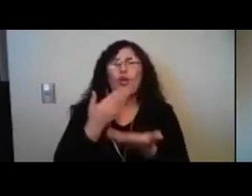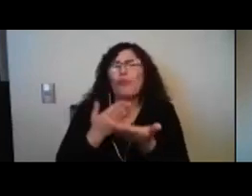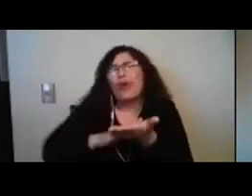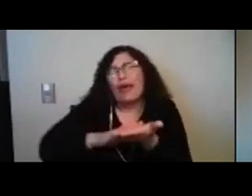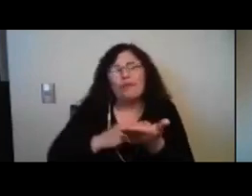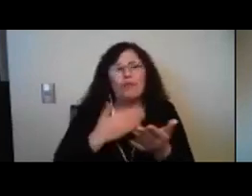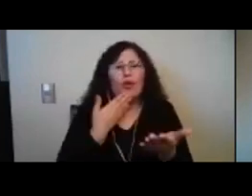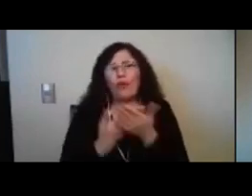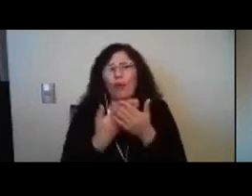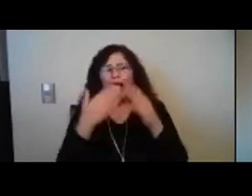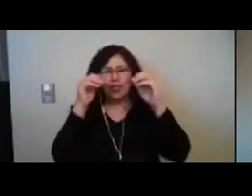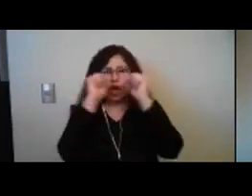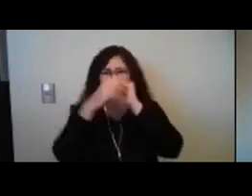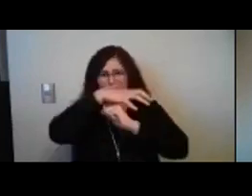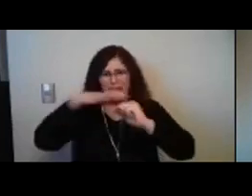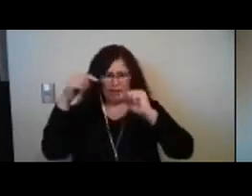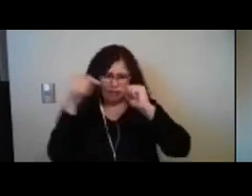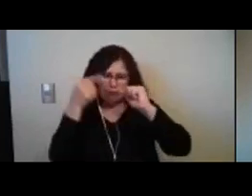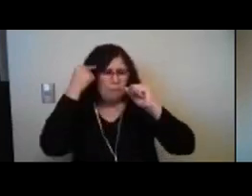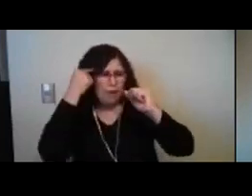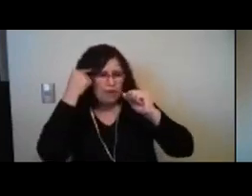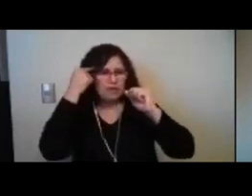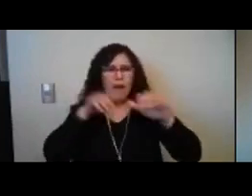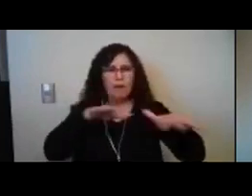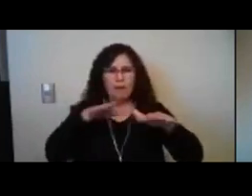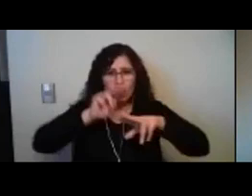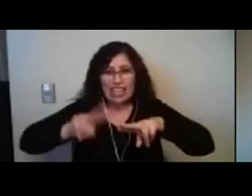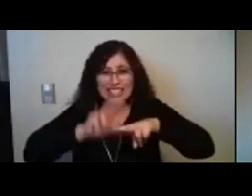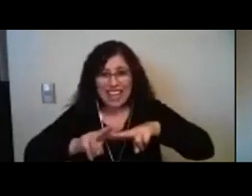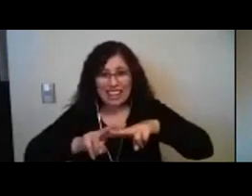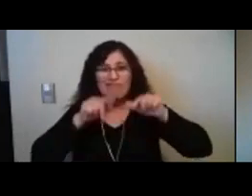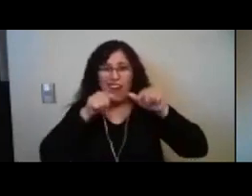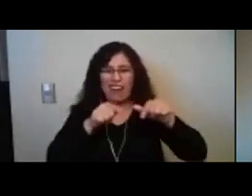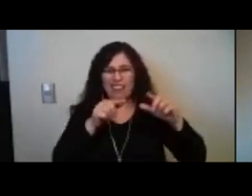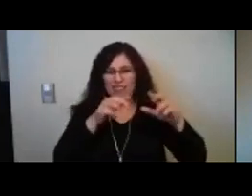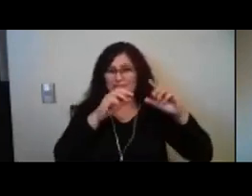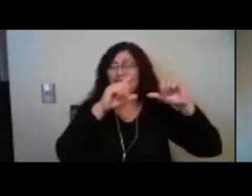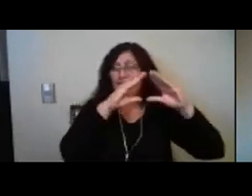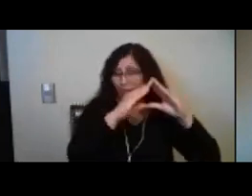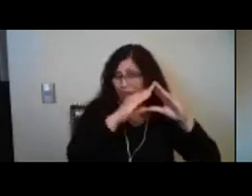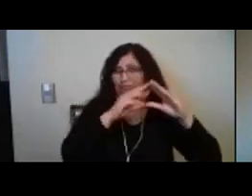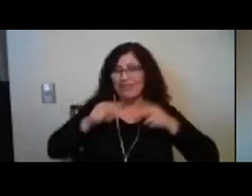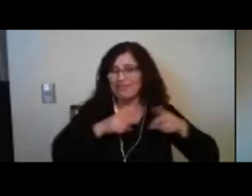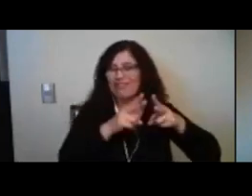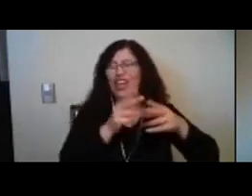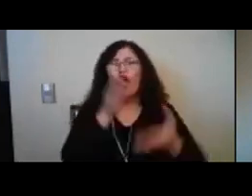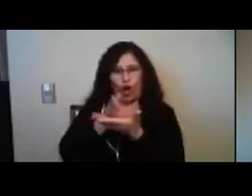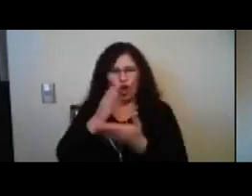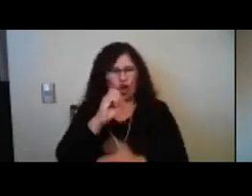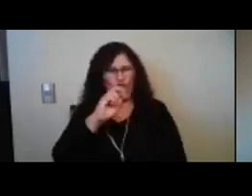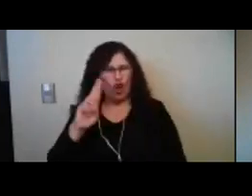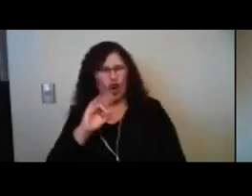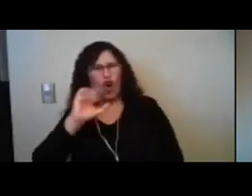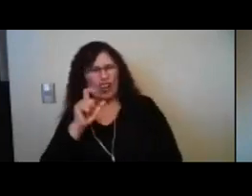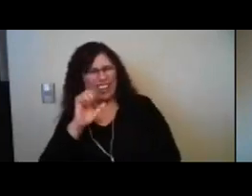en la ejecución del movimiento, ¿ya? Entonces, la vía extrapiramidal es una vía indirecta, ya que